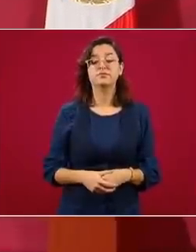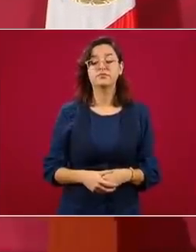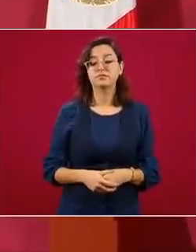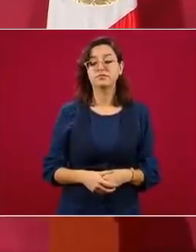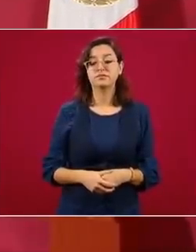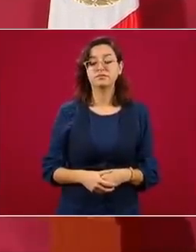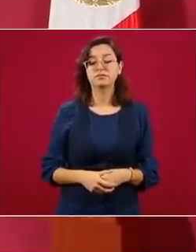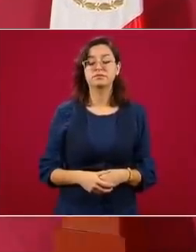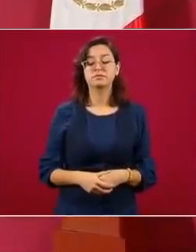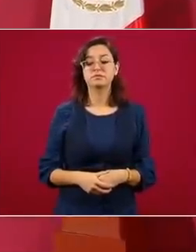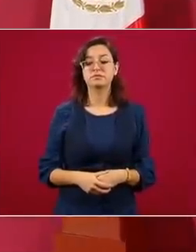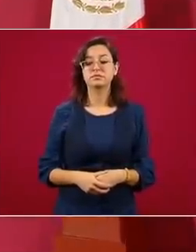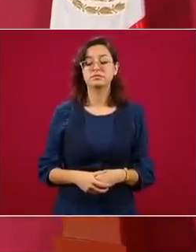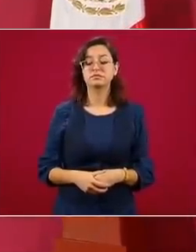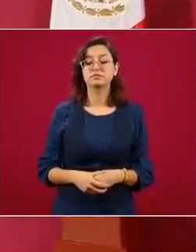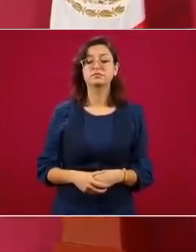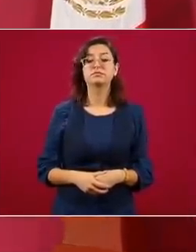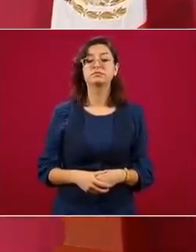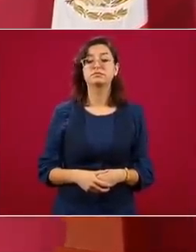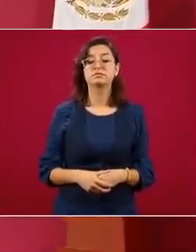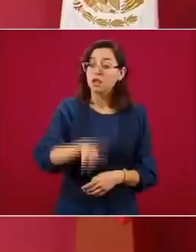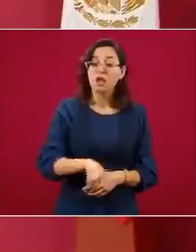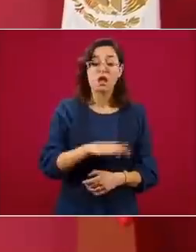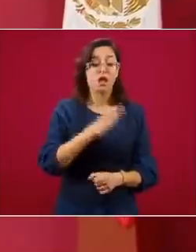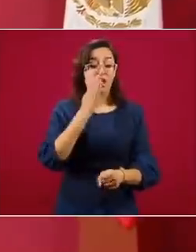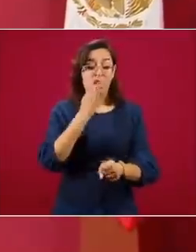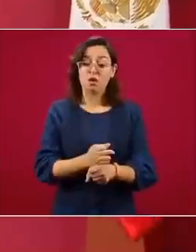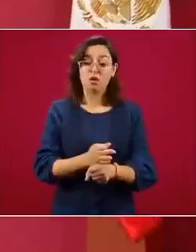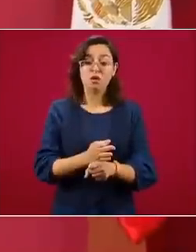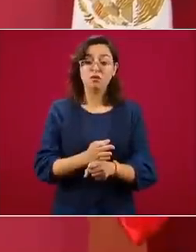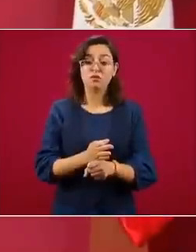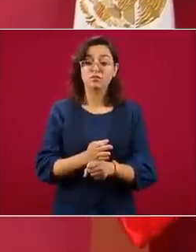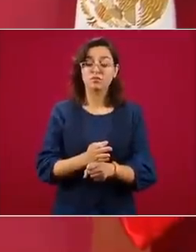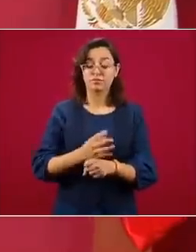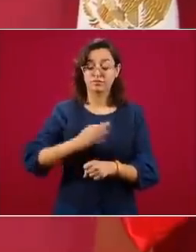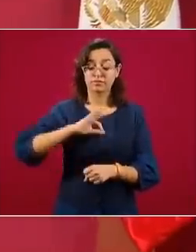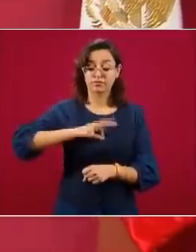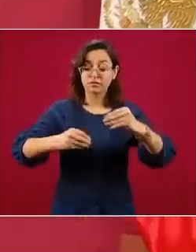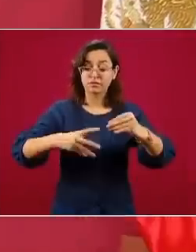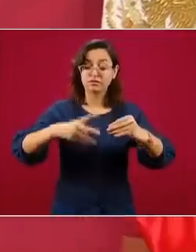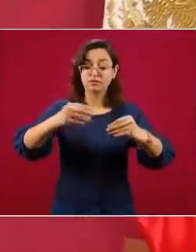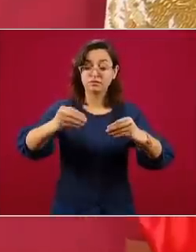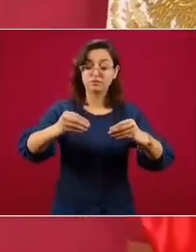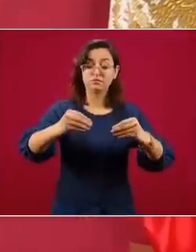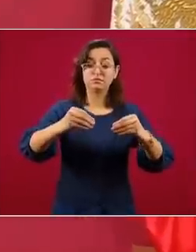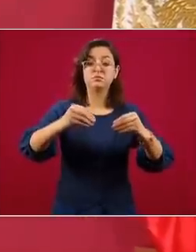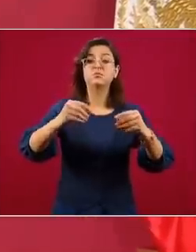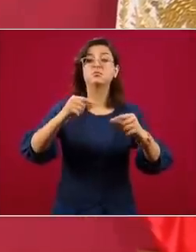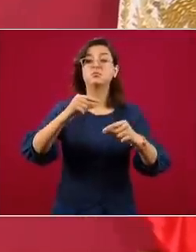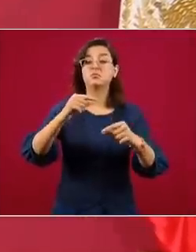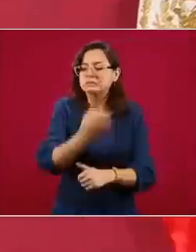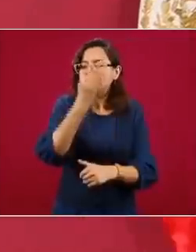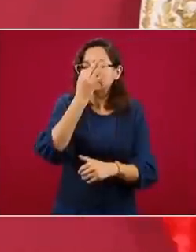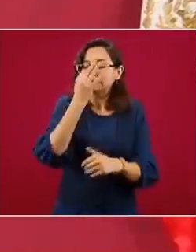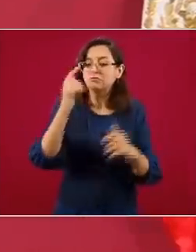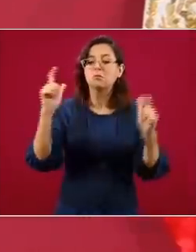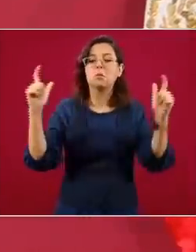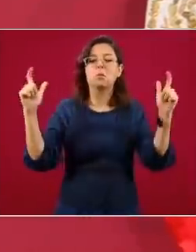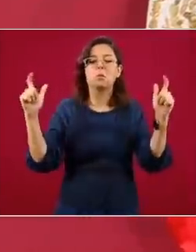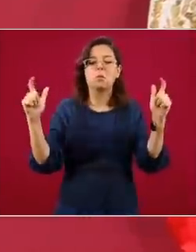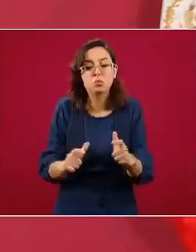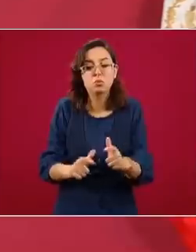cierto que estamos ya a punto de empezar a tener menos casos,